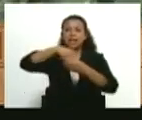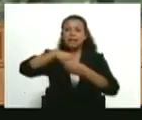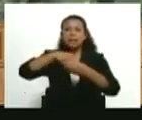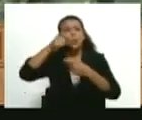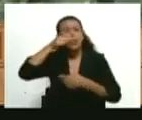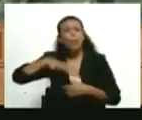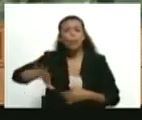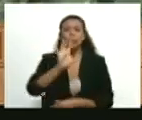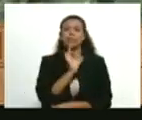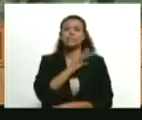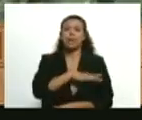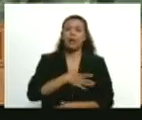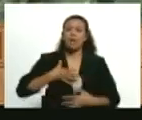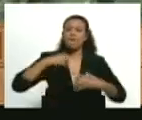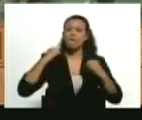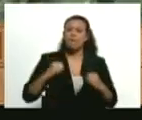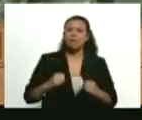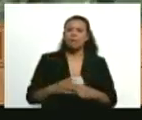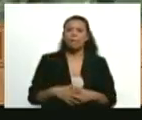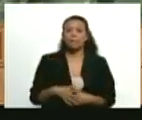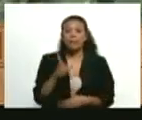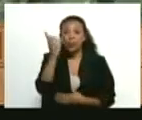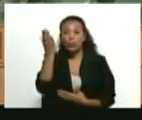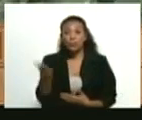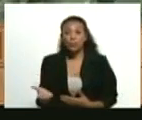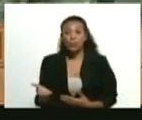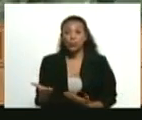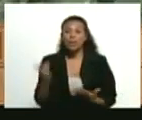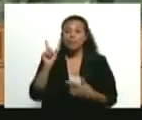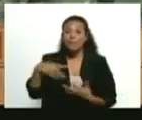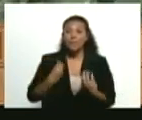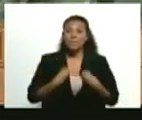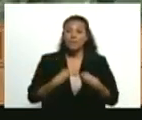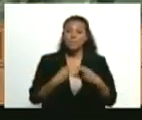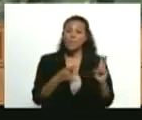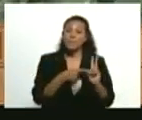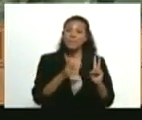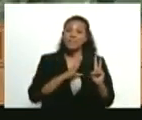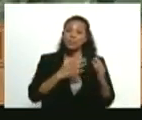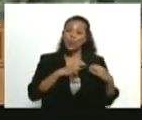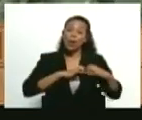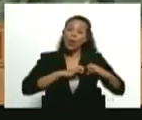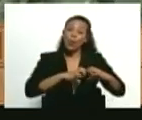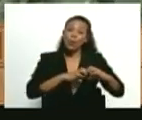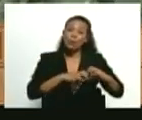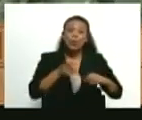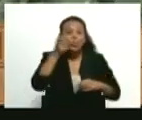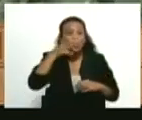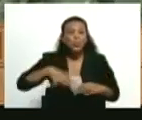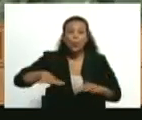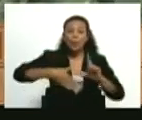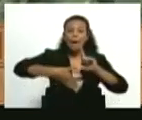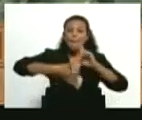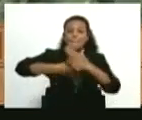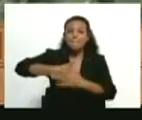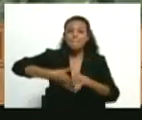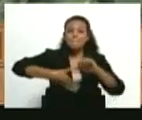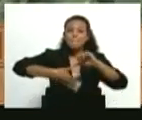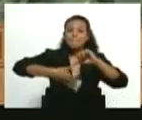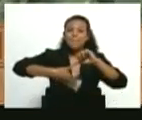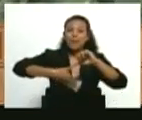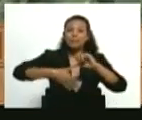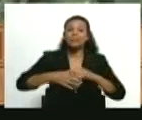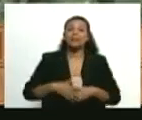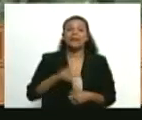despierto. Pero Allende, tú vives aquí, en el corazón de los pueblos de América Latina y el Caribe.